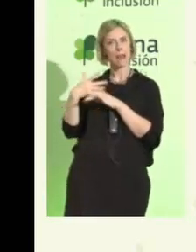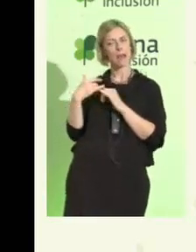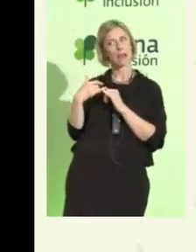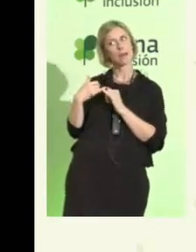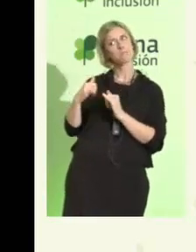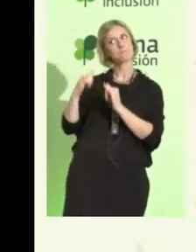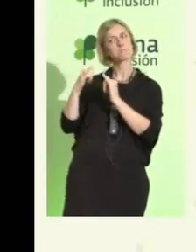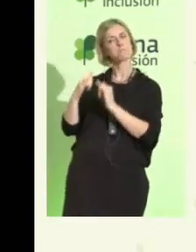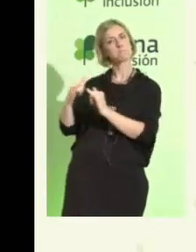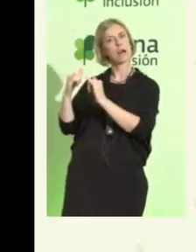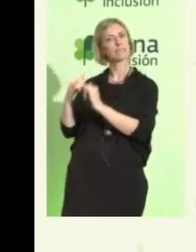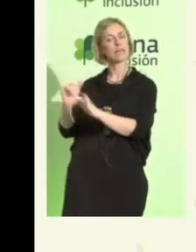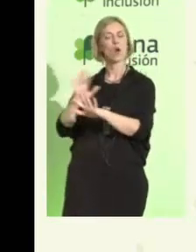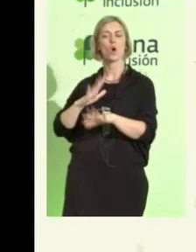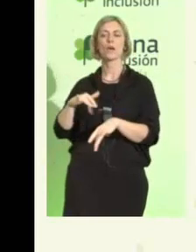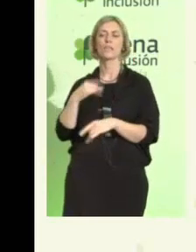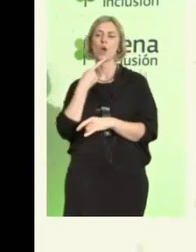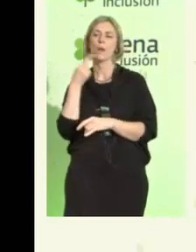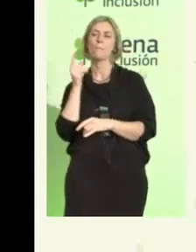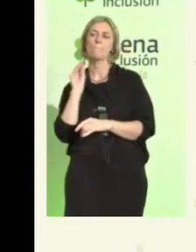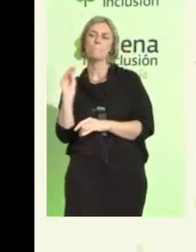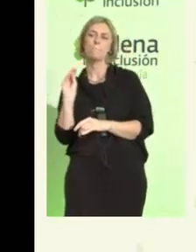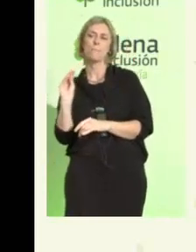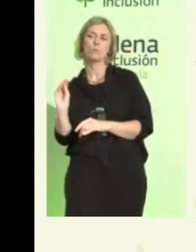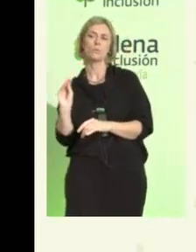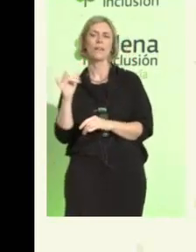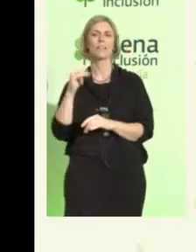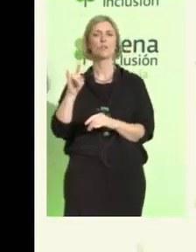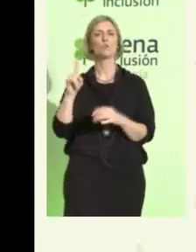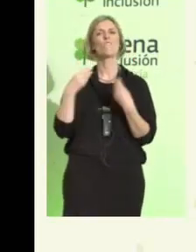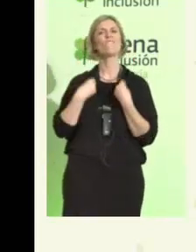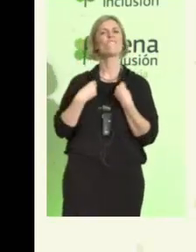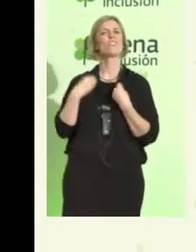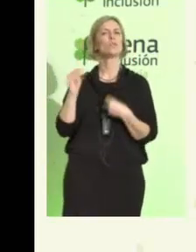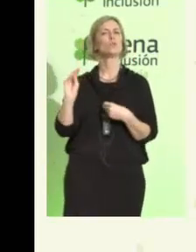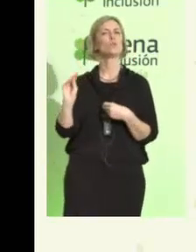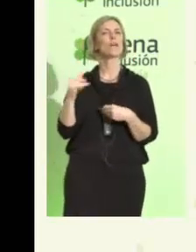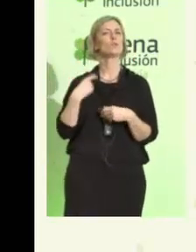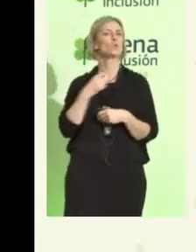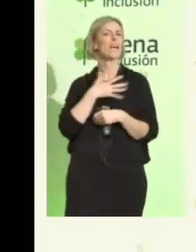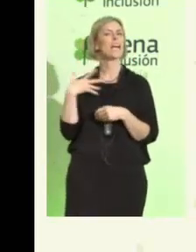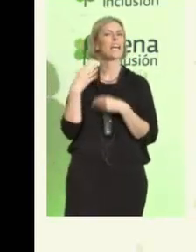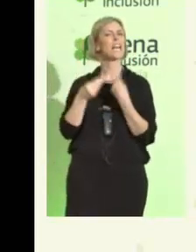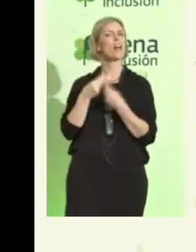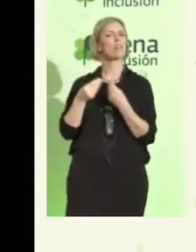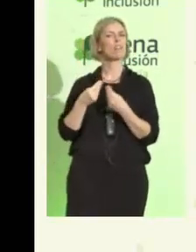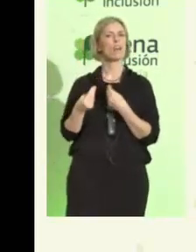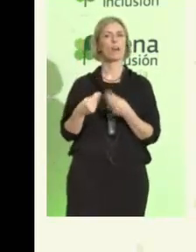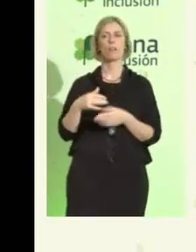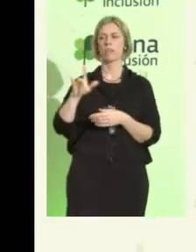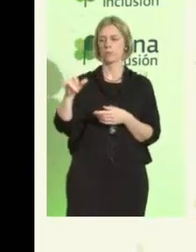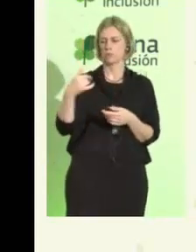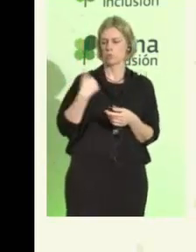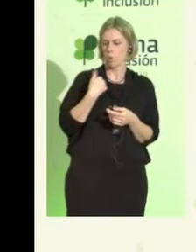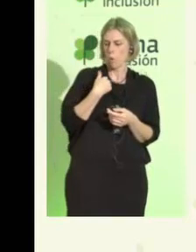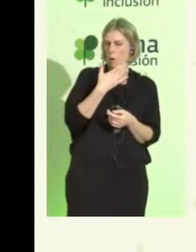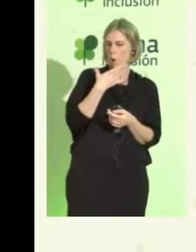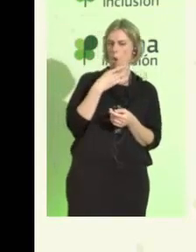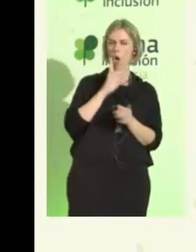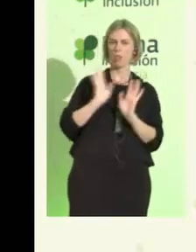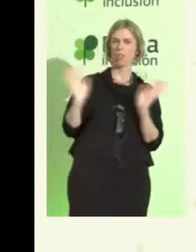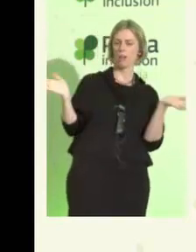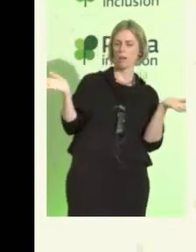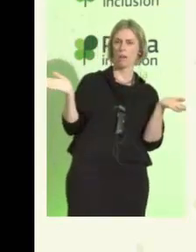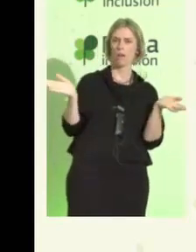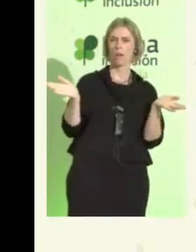vivir tu vida y qué es lo que te gustaría hacer? Y yo soy una extraña, no me conoces, y una extraña que tiene la mitad que das.